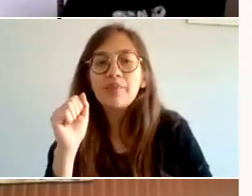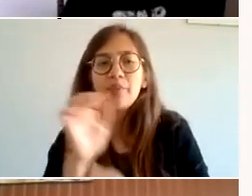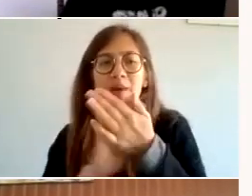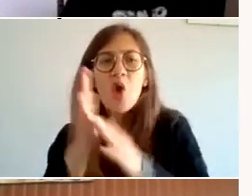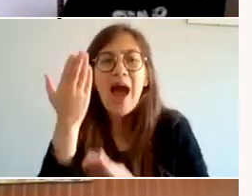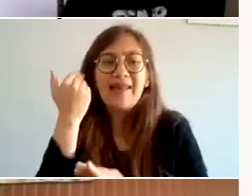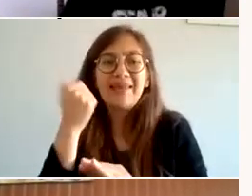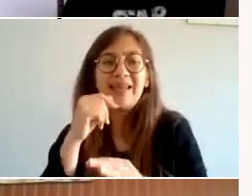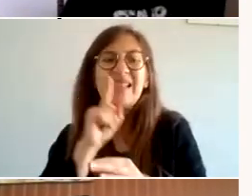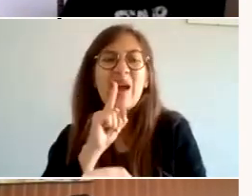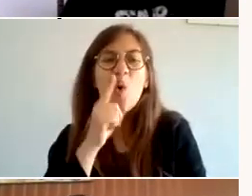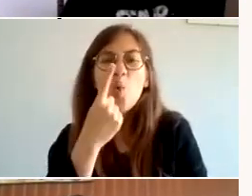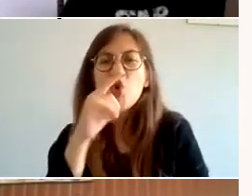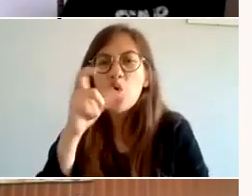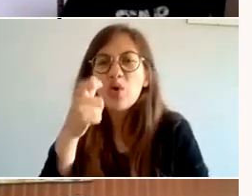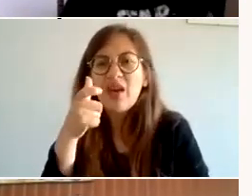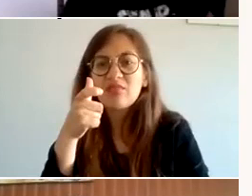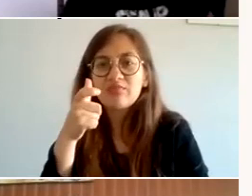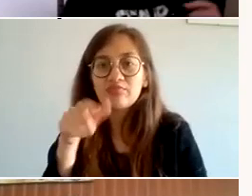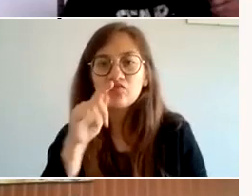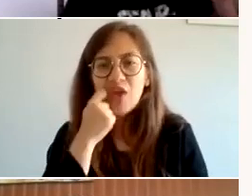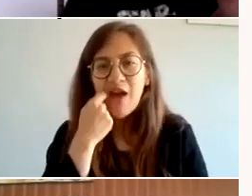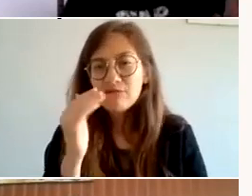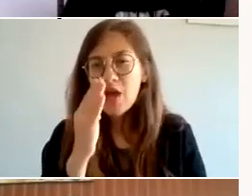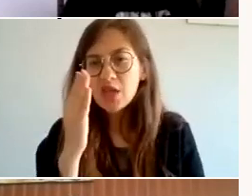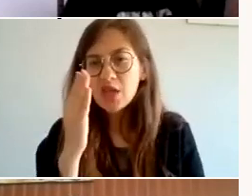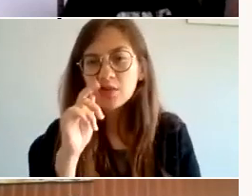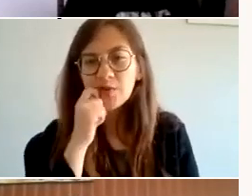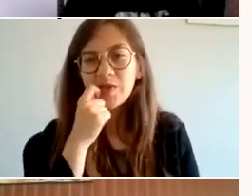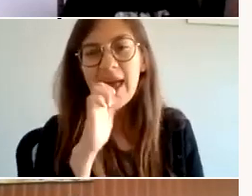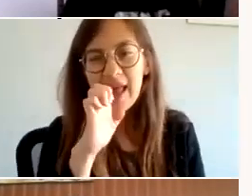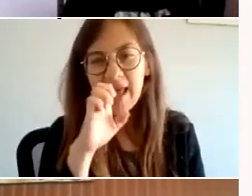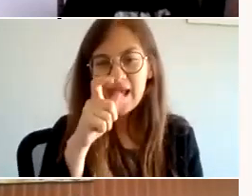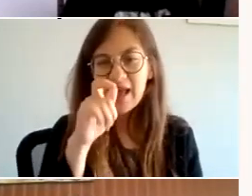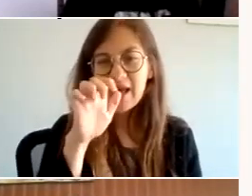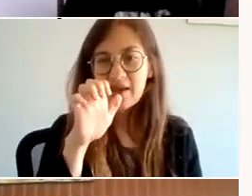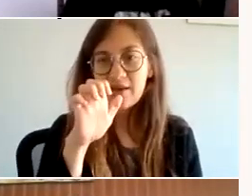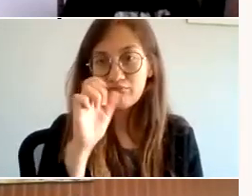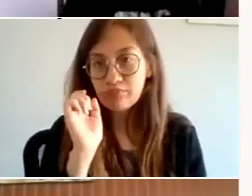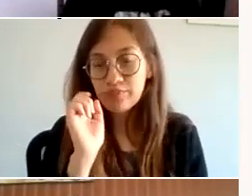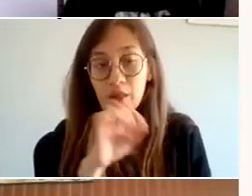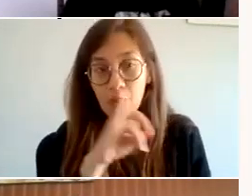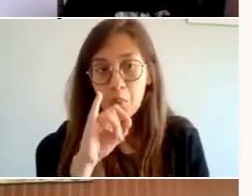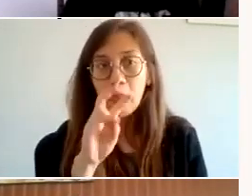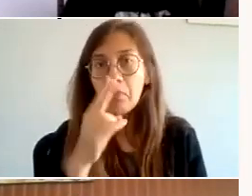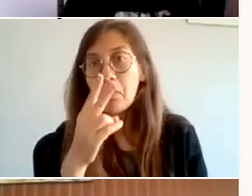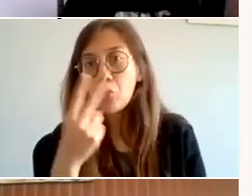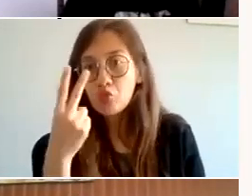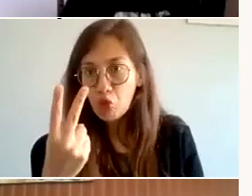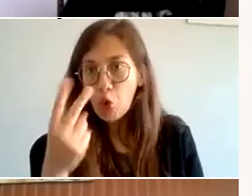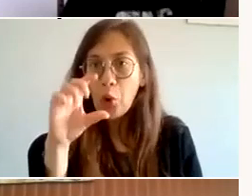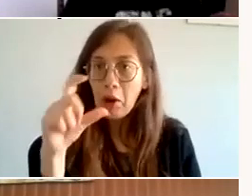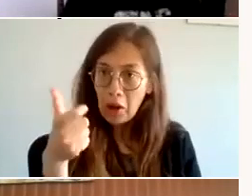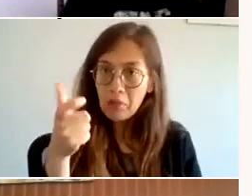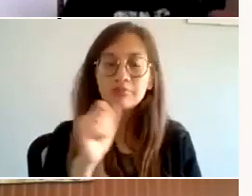se llamó originalmente como Edge, el borde de tecnología. Luego 2G, y lo